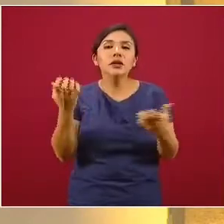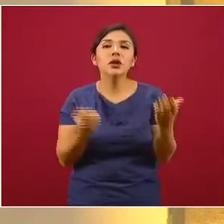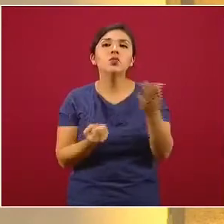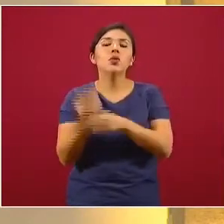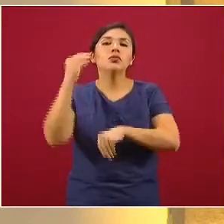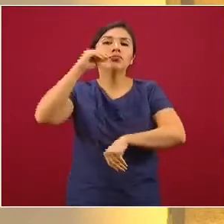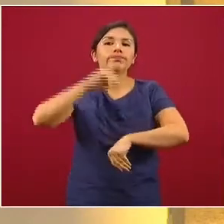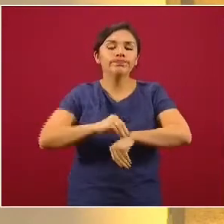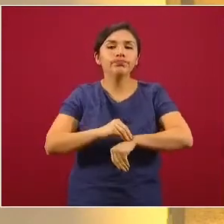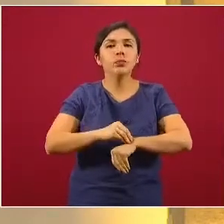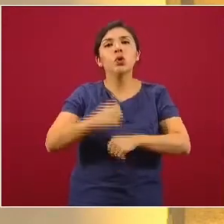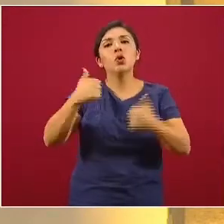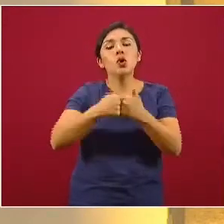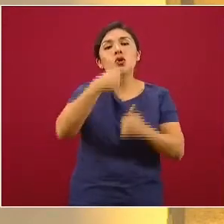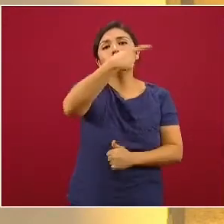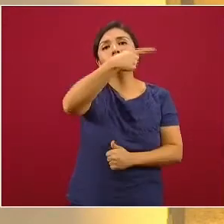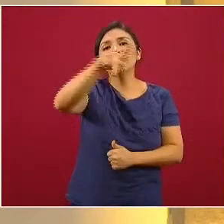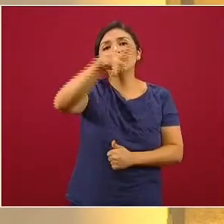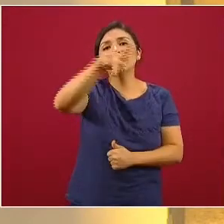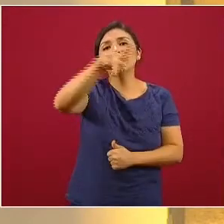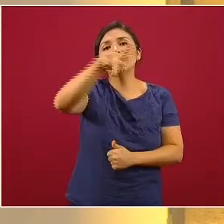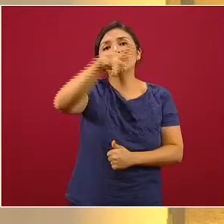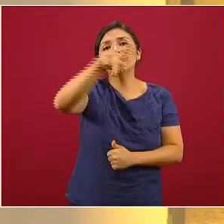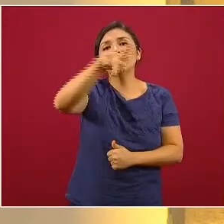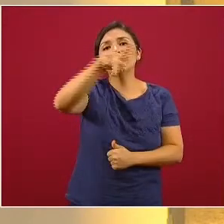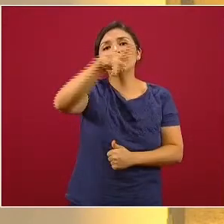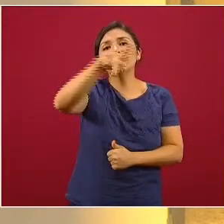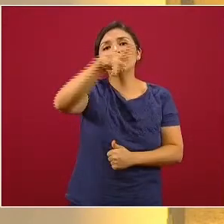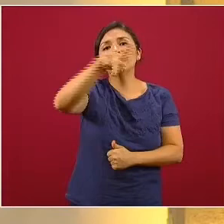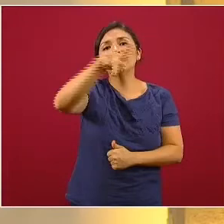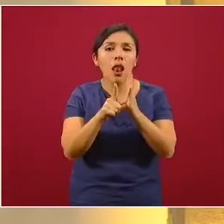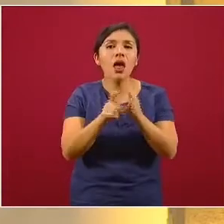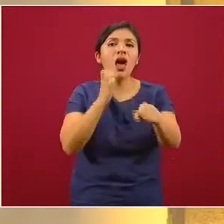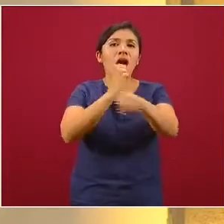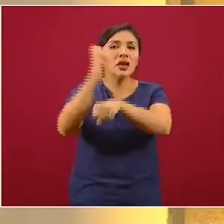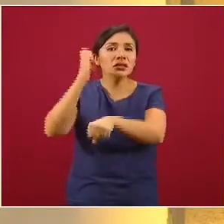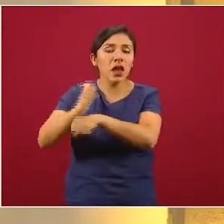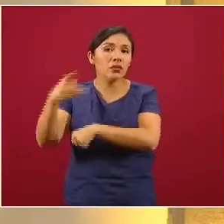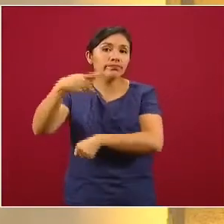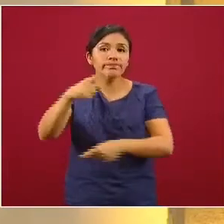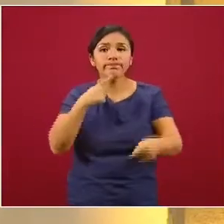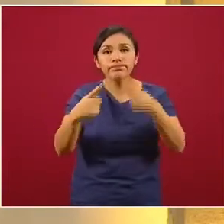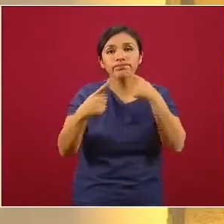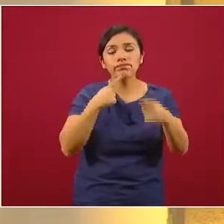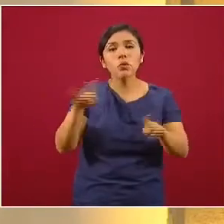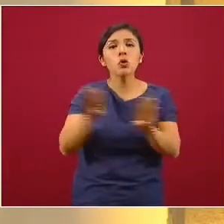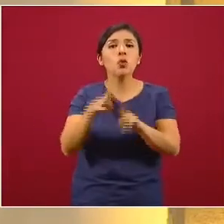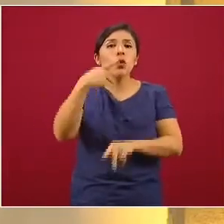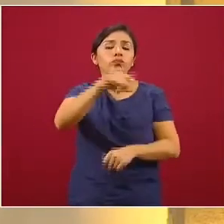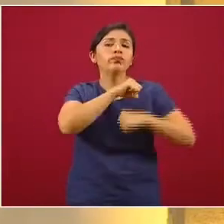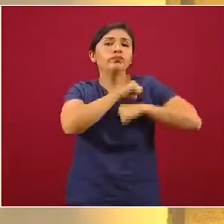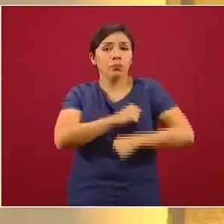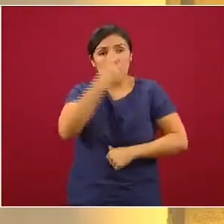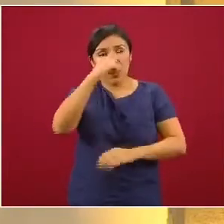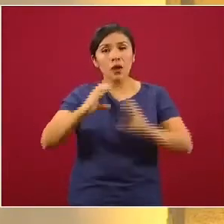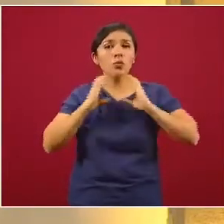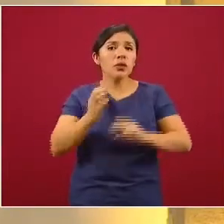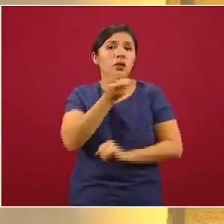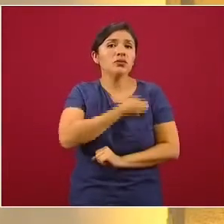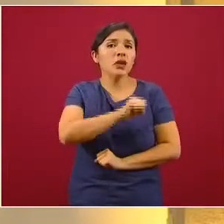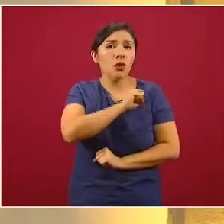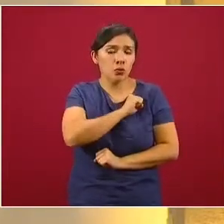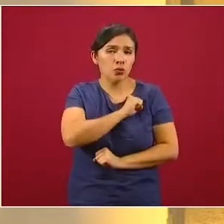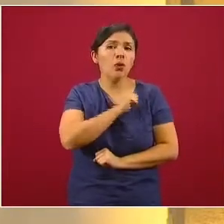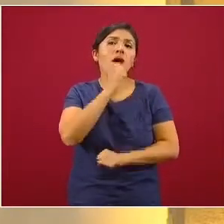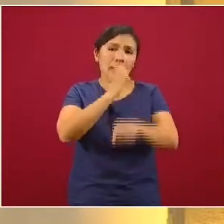entrarán con sus disposiciones locales, sus disposiciones de carácter estatal, que les competen como autoridades sanitarias en